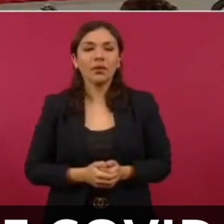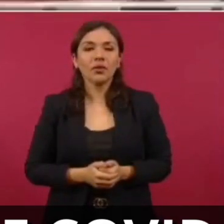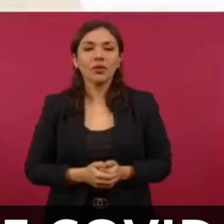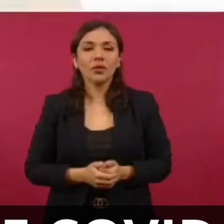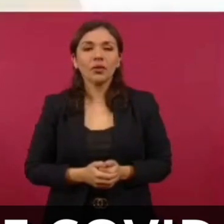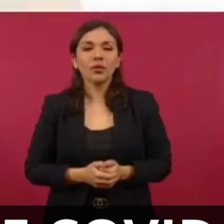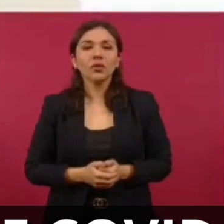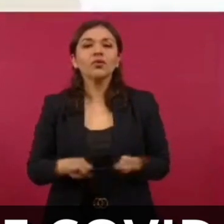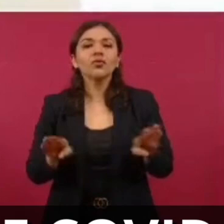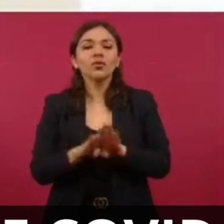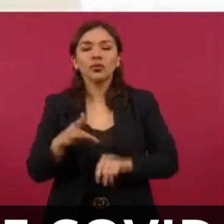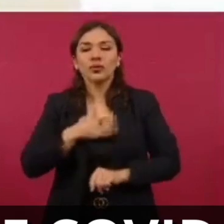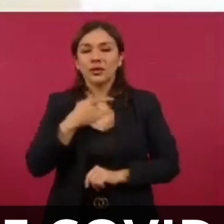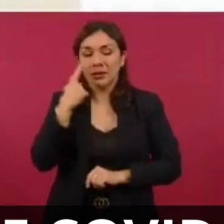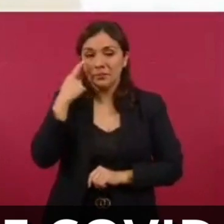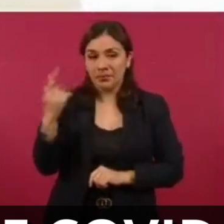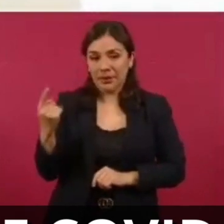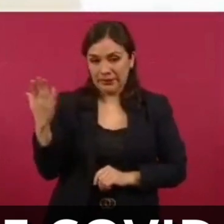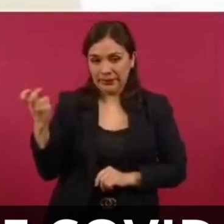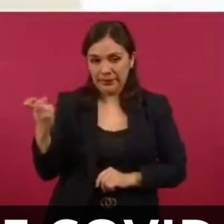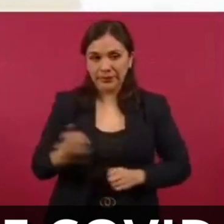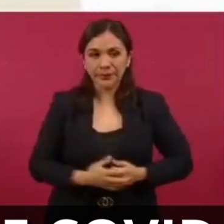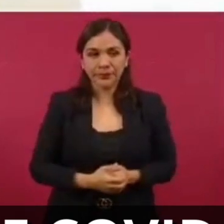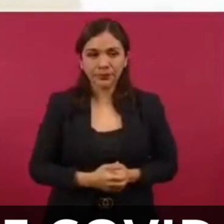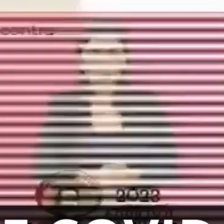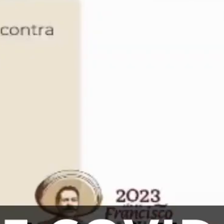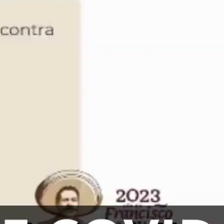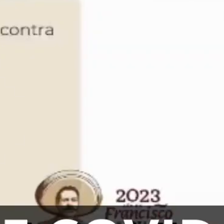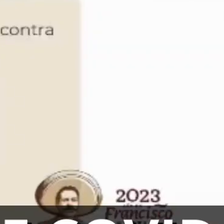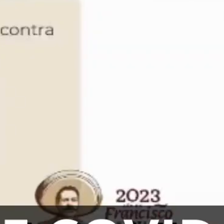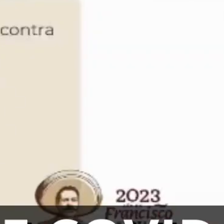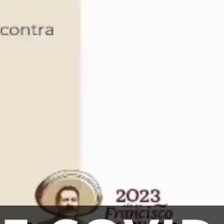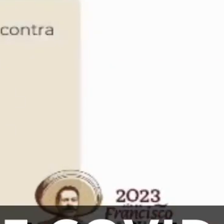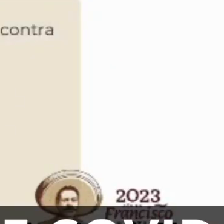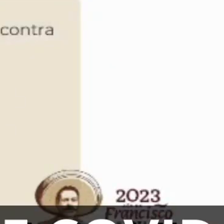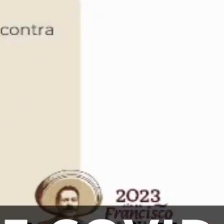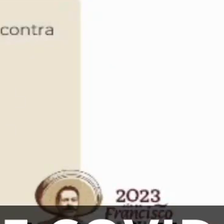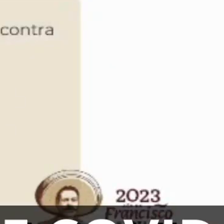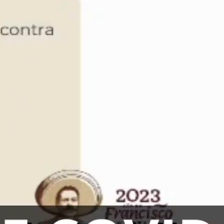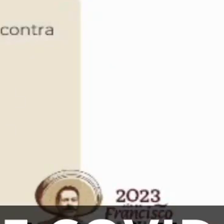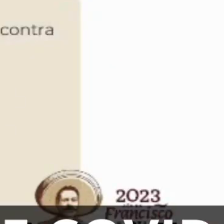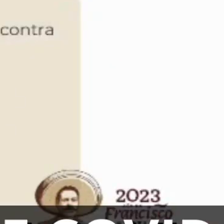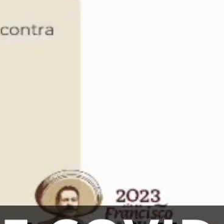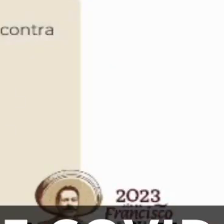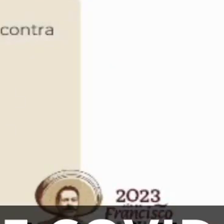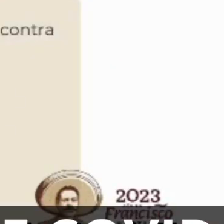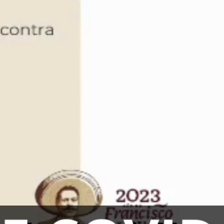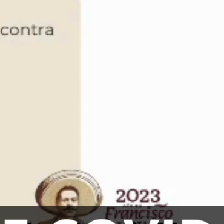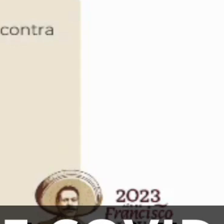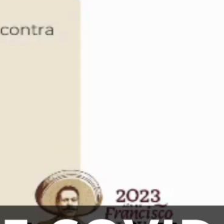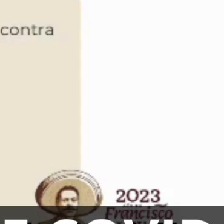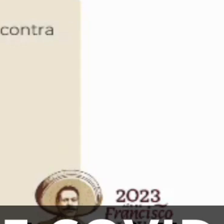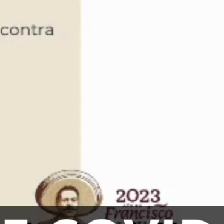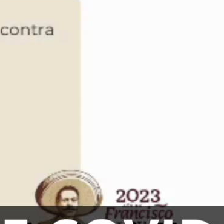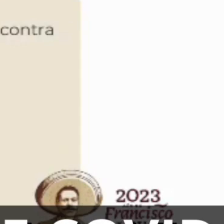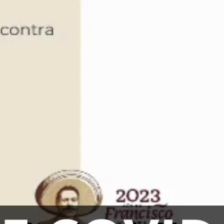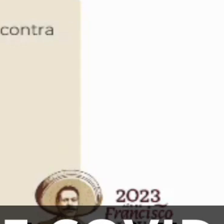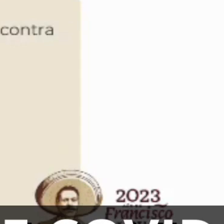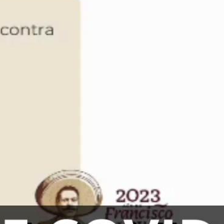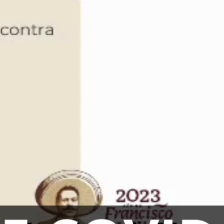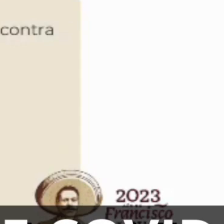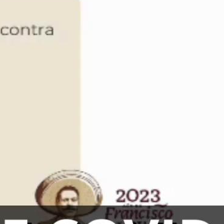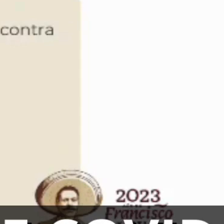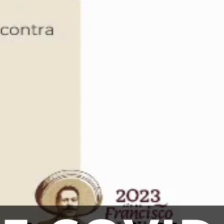quiero destacar el primero. En 2019 tuvimos un pequeño brote de 20 casos de sarampión. Mayormente